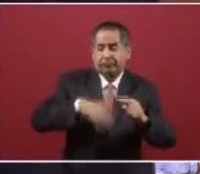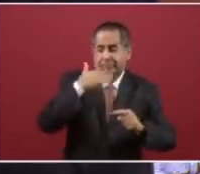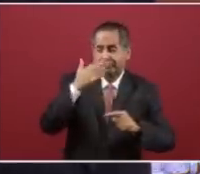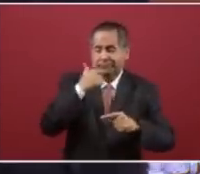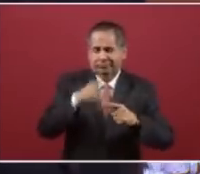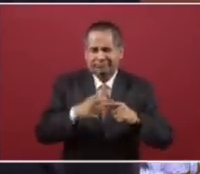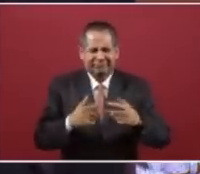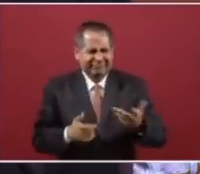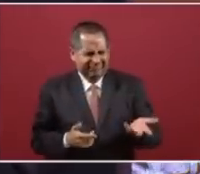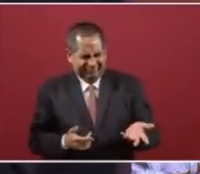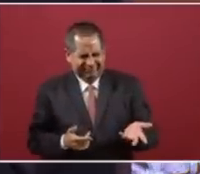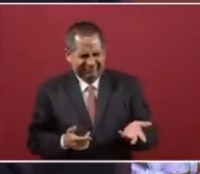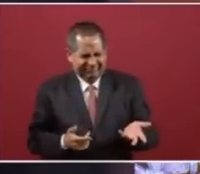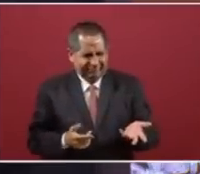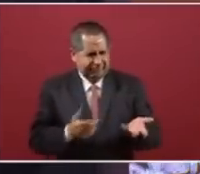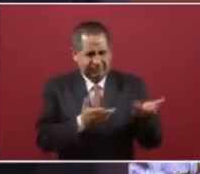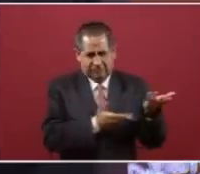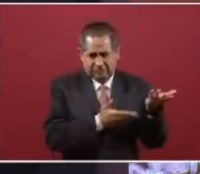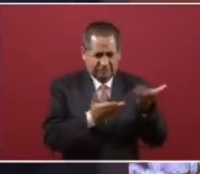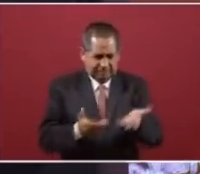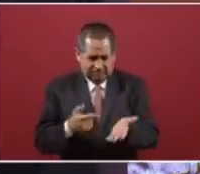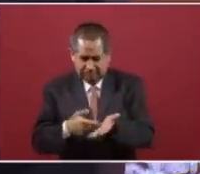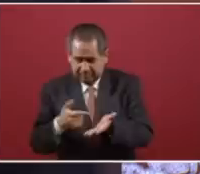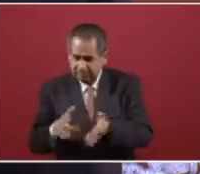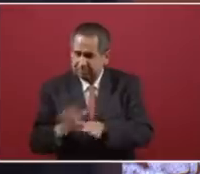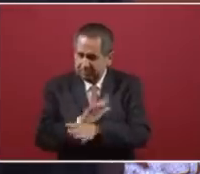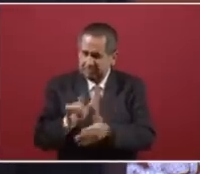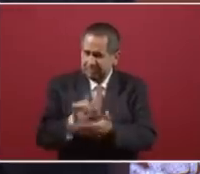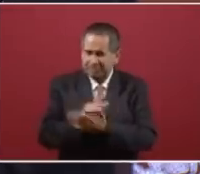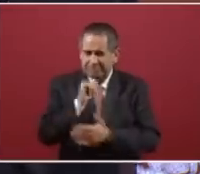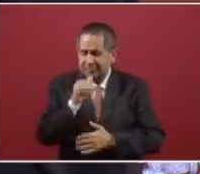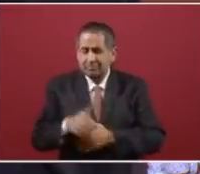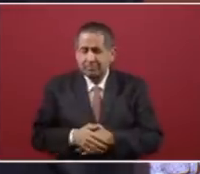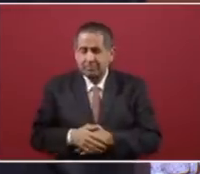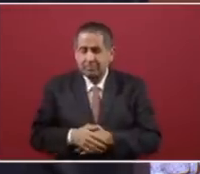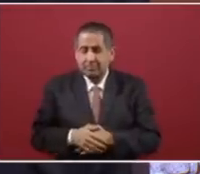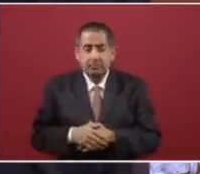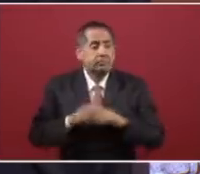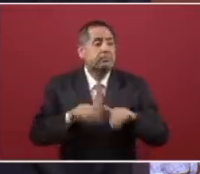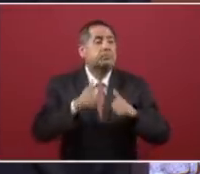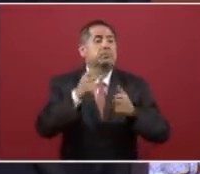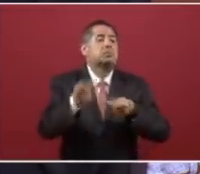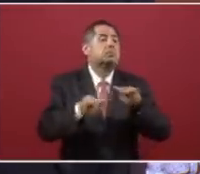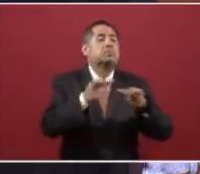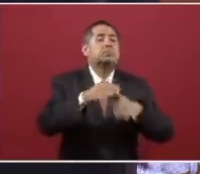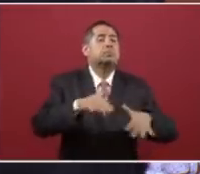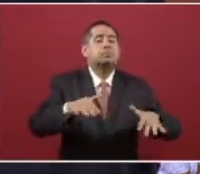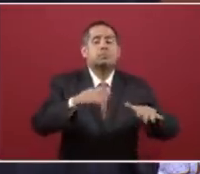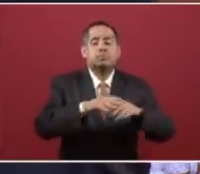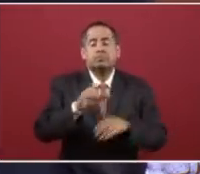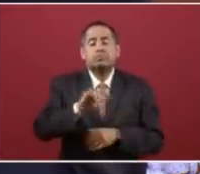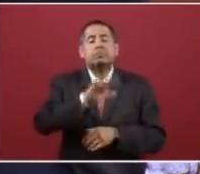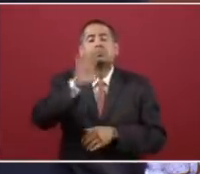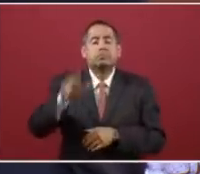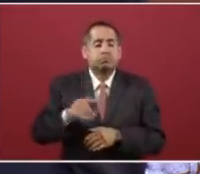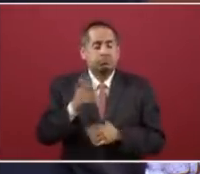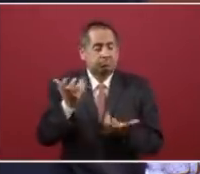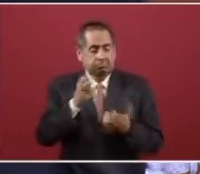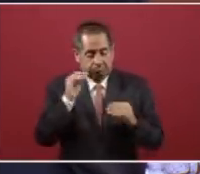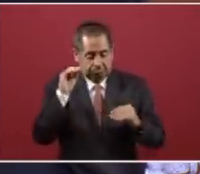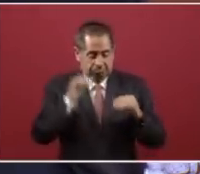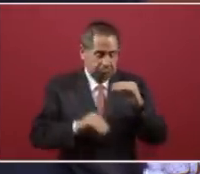y no plantearon hubo hasta consultas cuando iban a crear